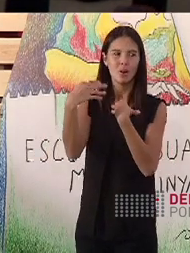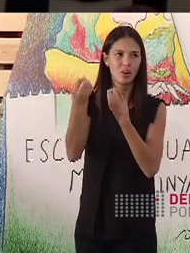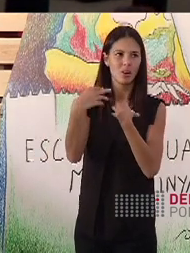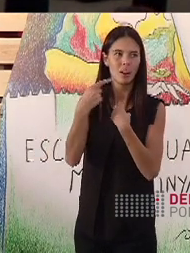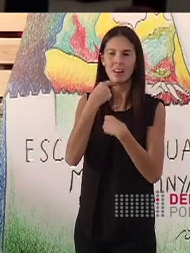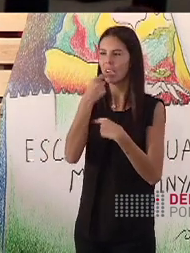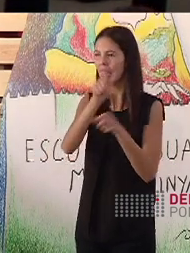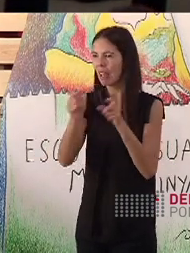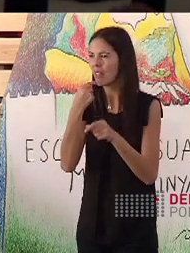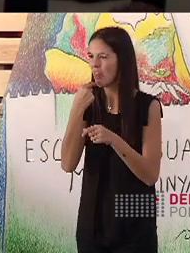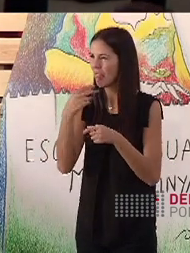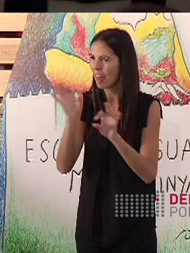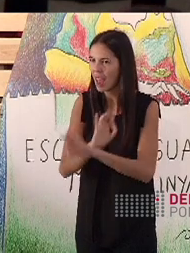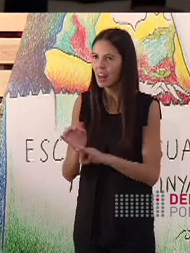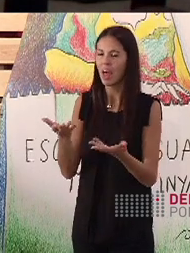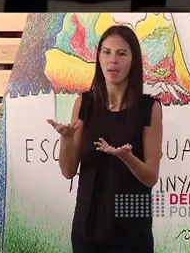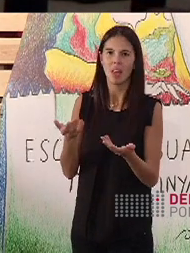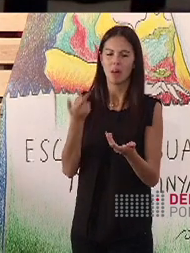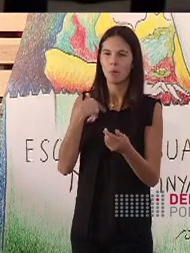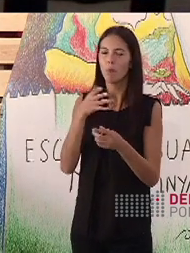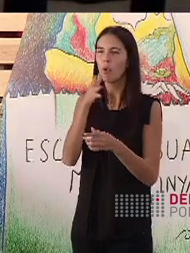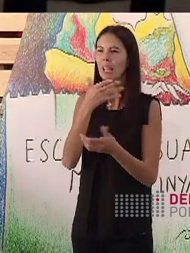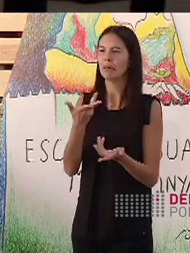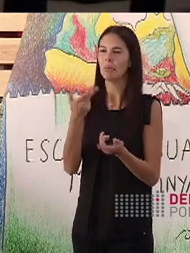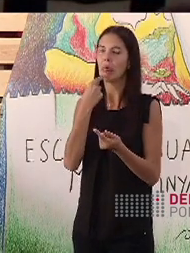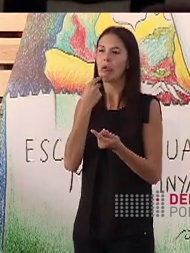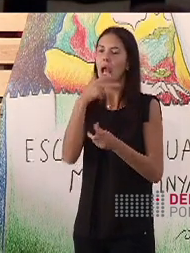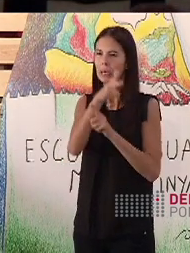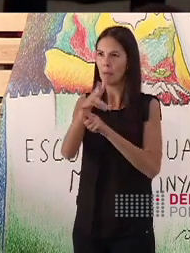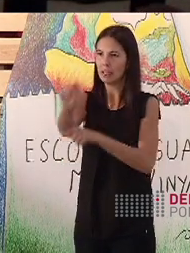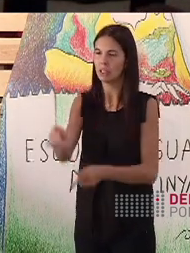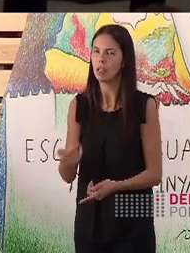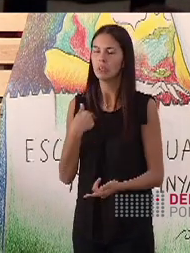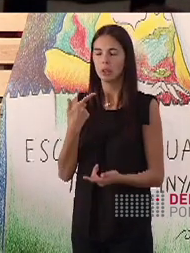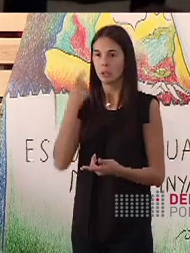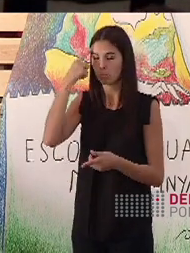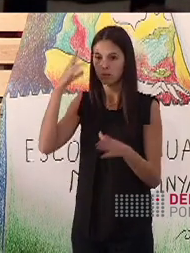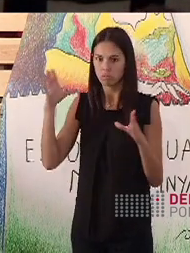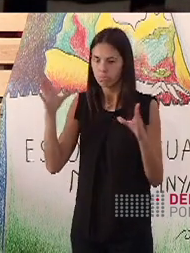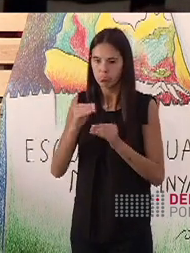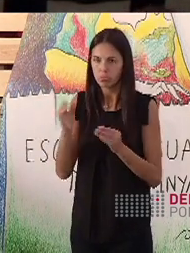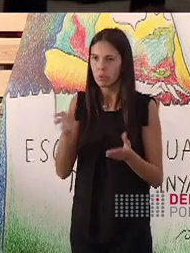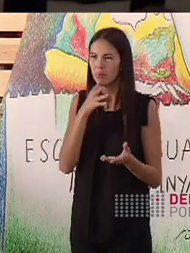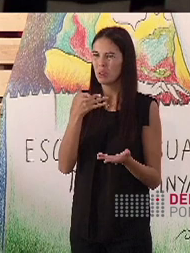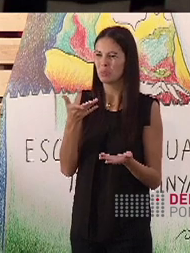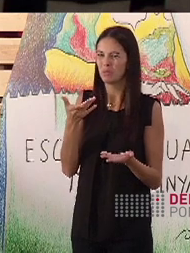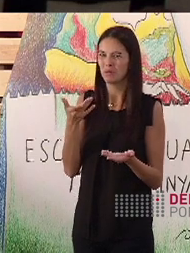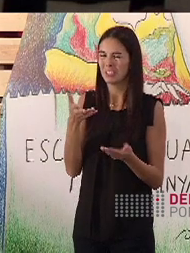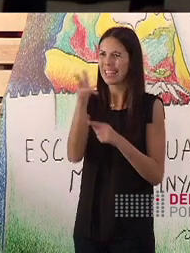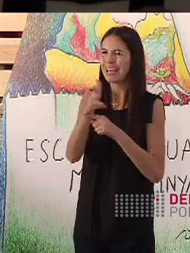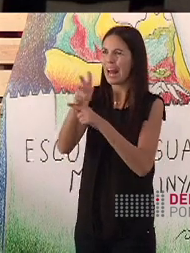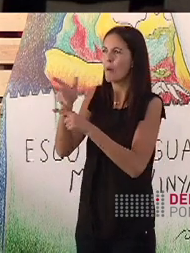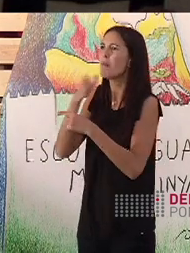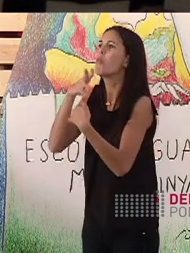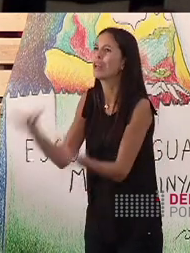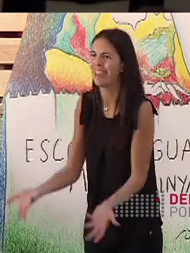gente no hacía nada y por qué decíais que había cámaras, ¿no? A mí me sorprende, sencillamente, porque se ha grabado. Es decir,